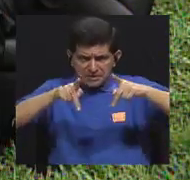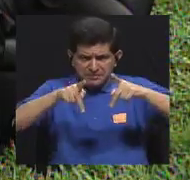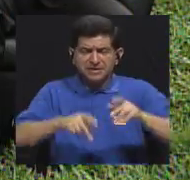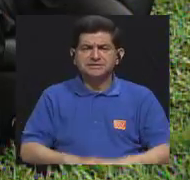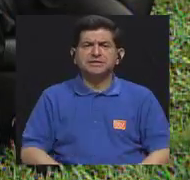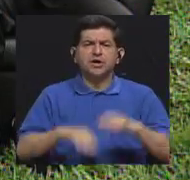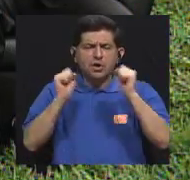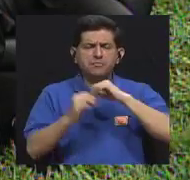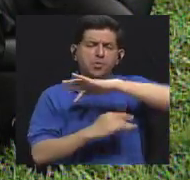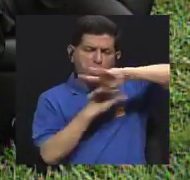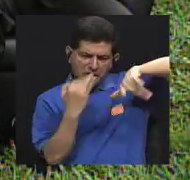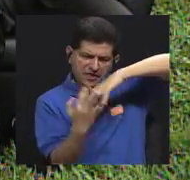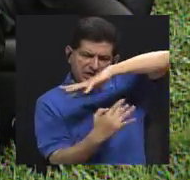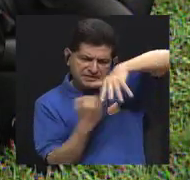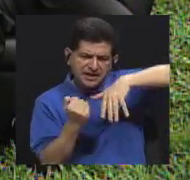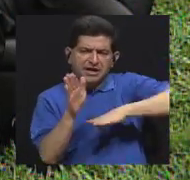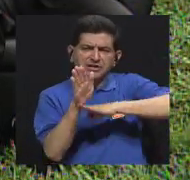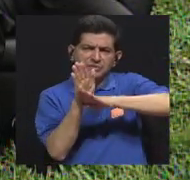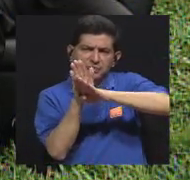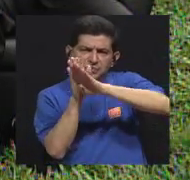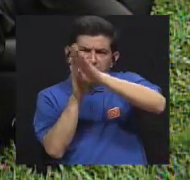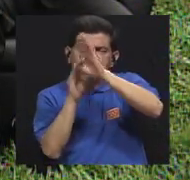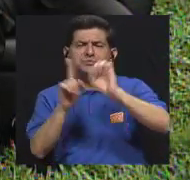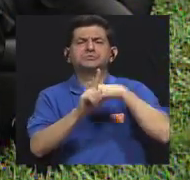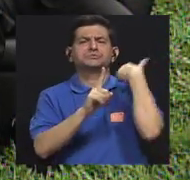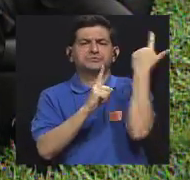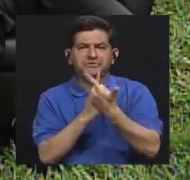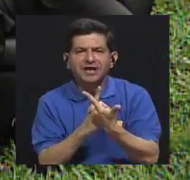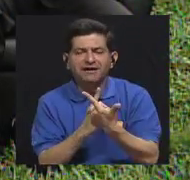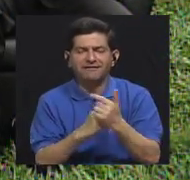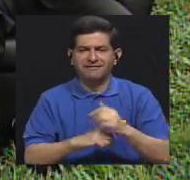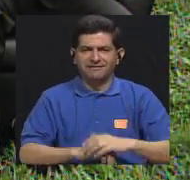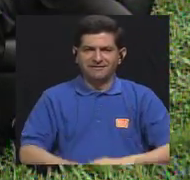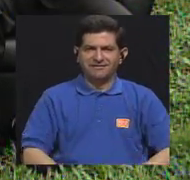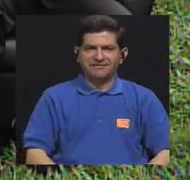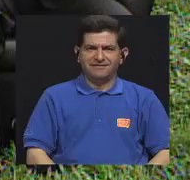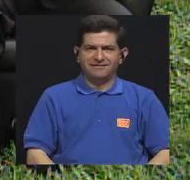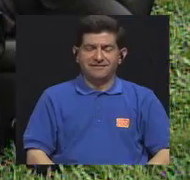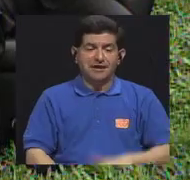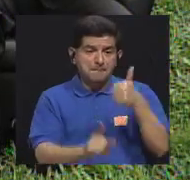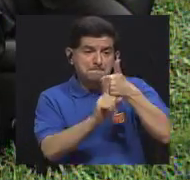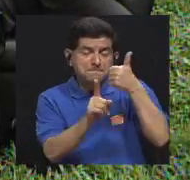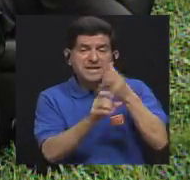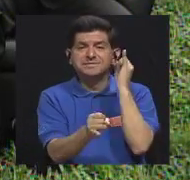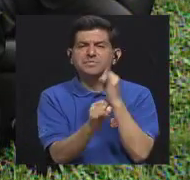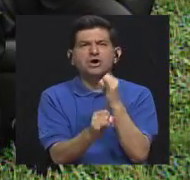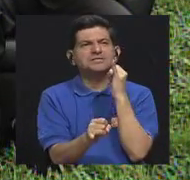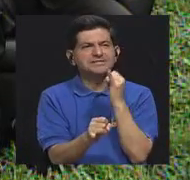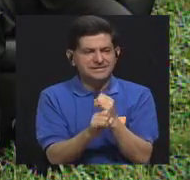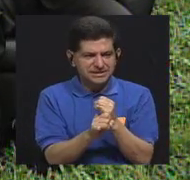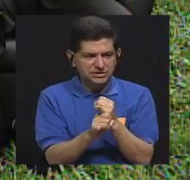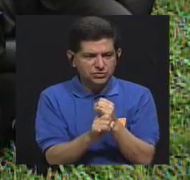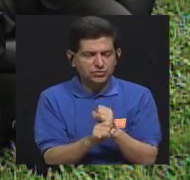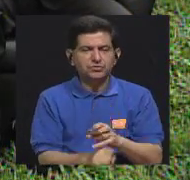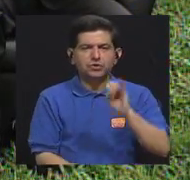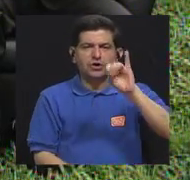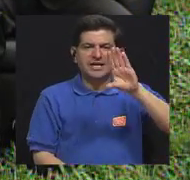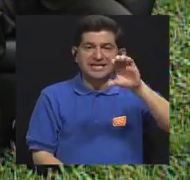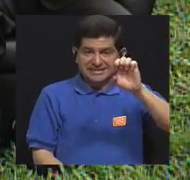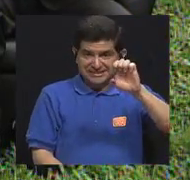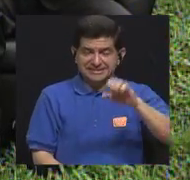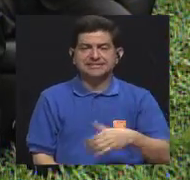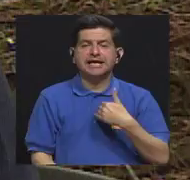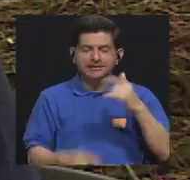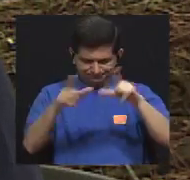es un espacio donde se puede dar la interacción, el desarrollo social. El mismo instituto